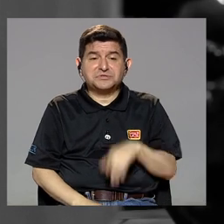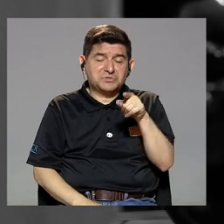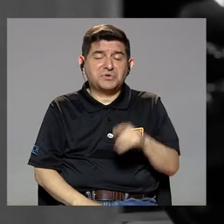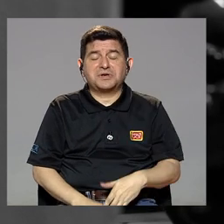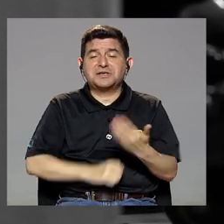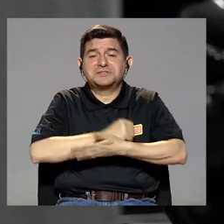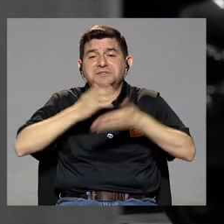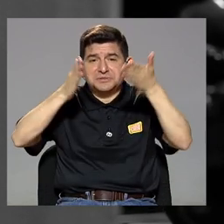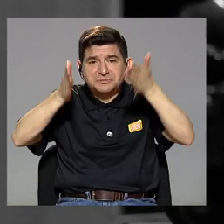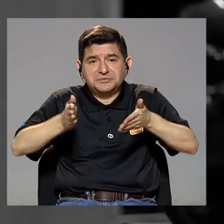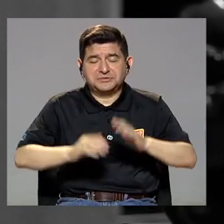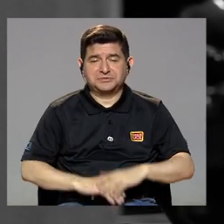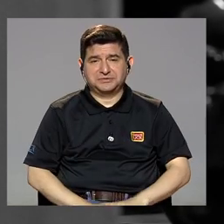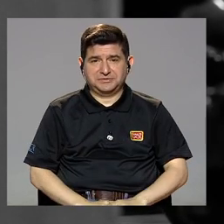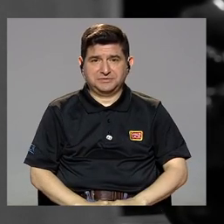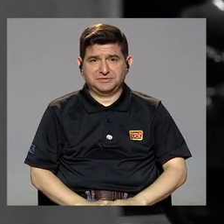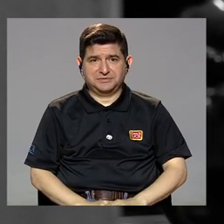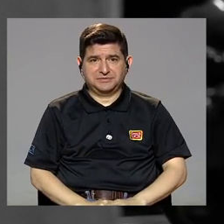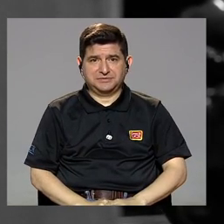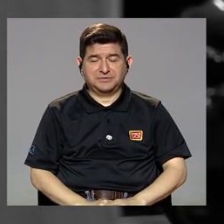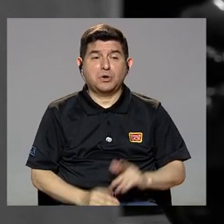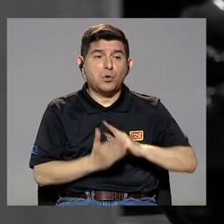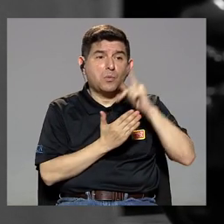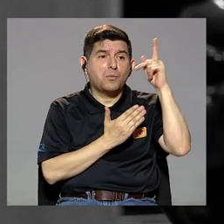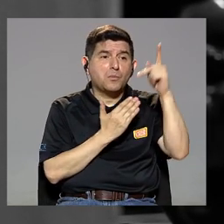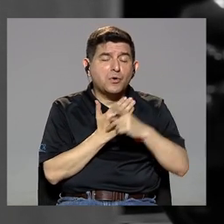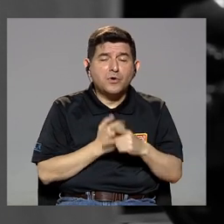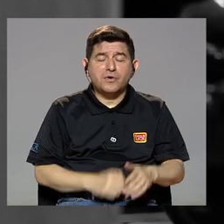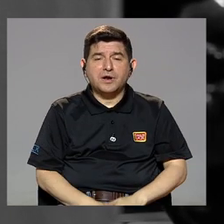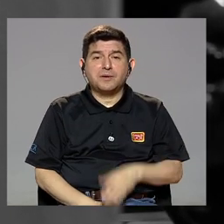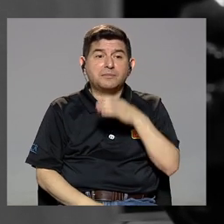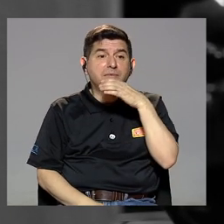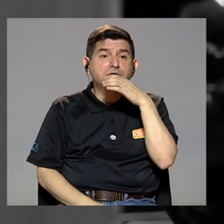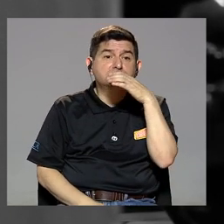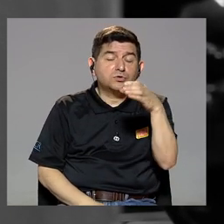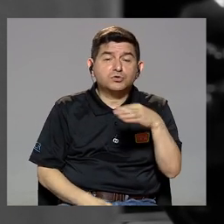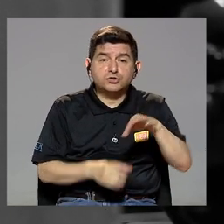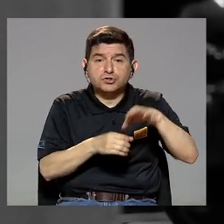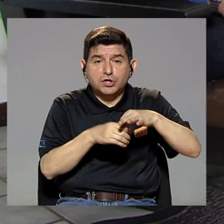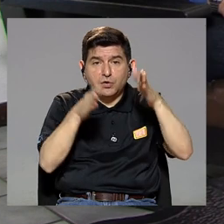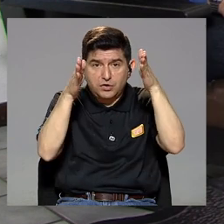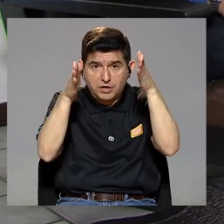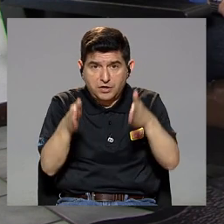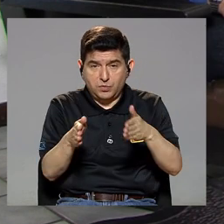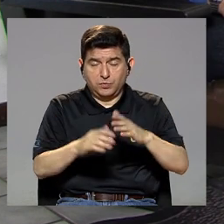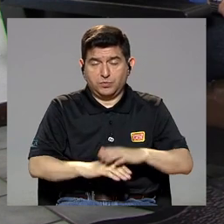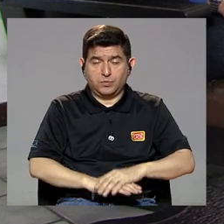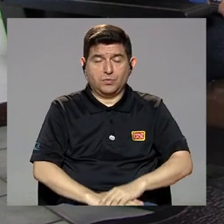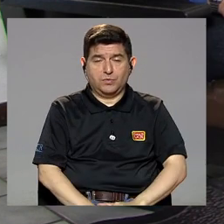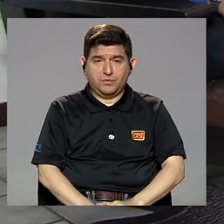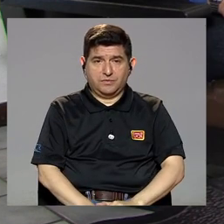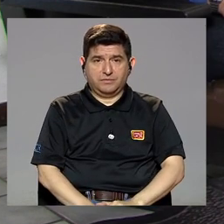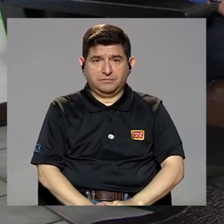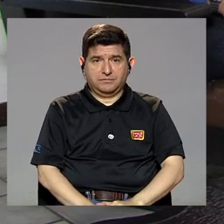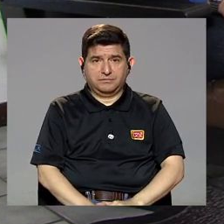teníamos programas de consejos para los agricultores de